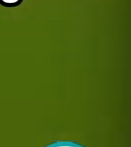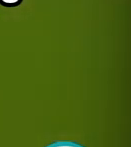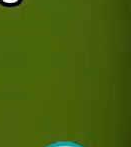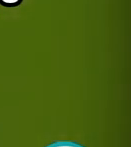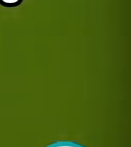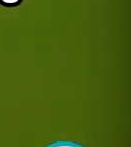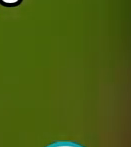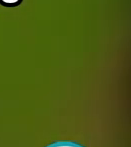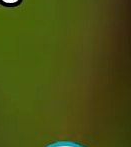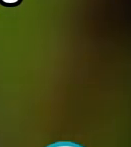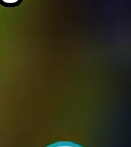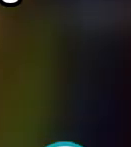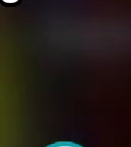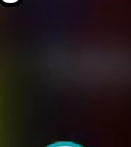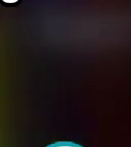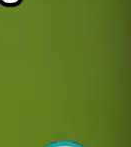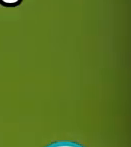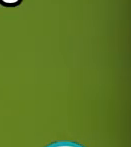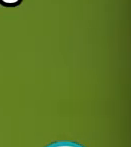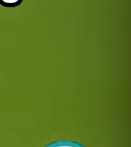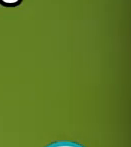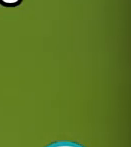golazo! ¡Gol!